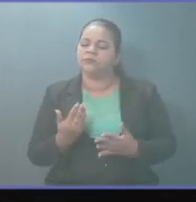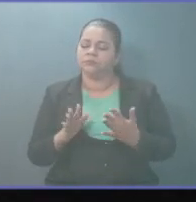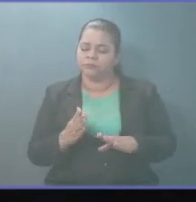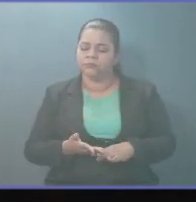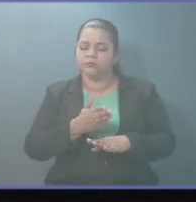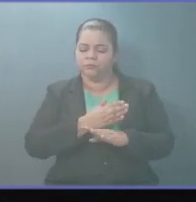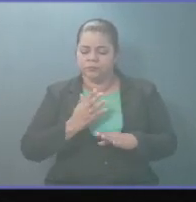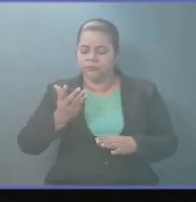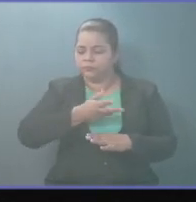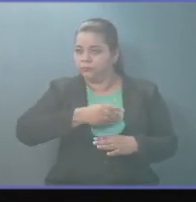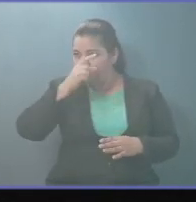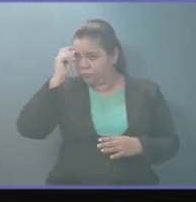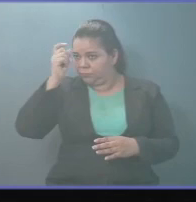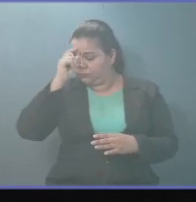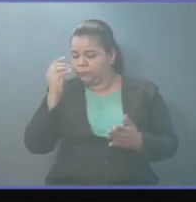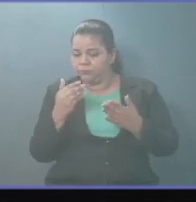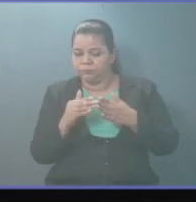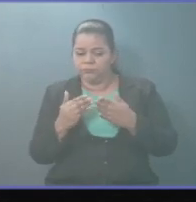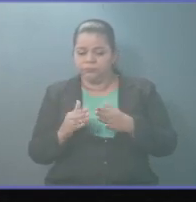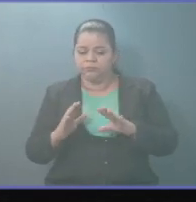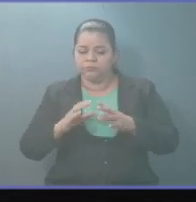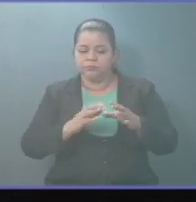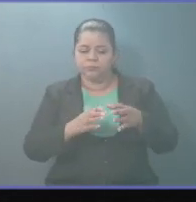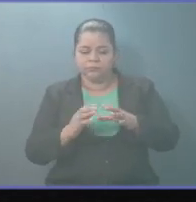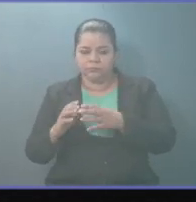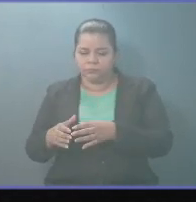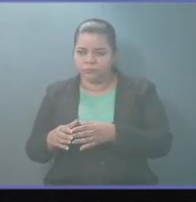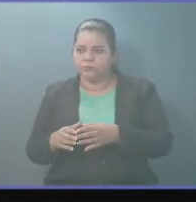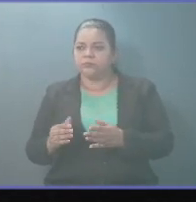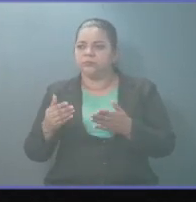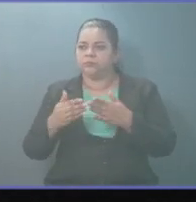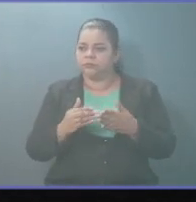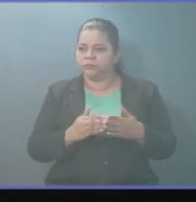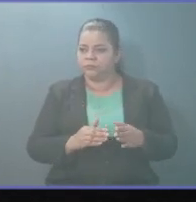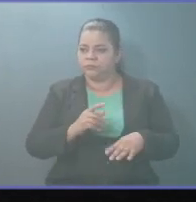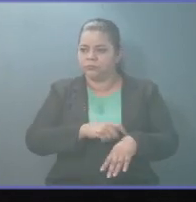dado bastante consideración y muestras de que nos interesa de que se